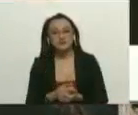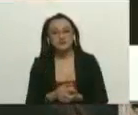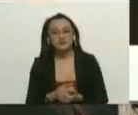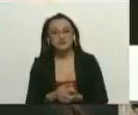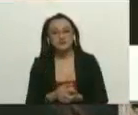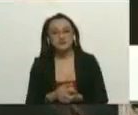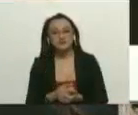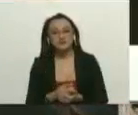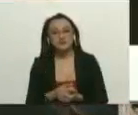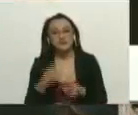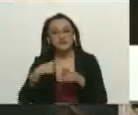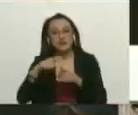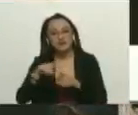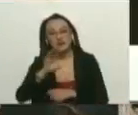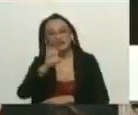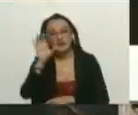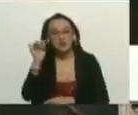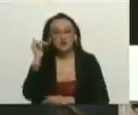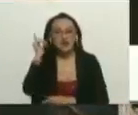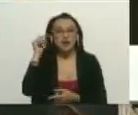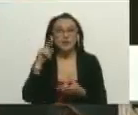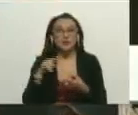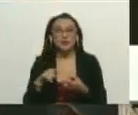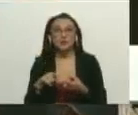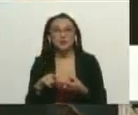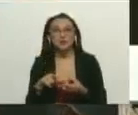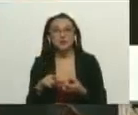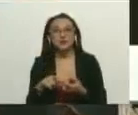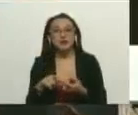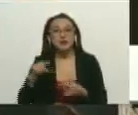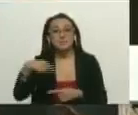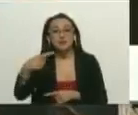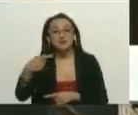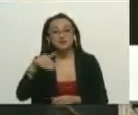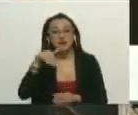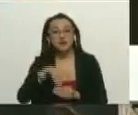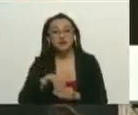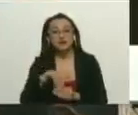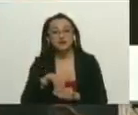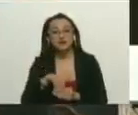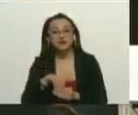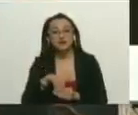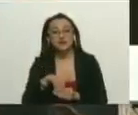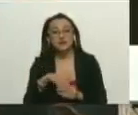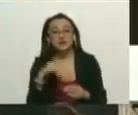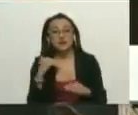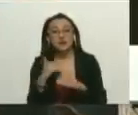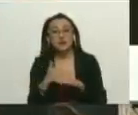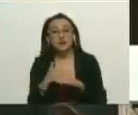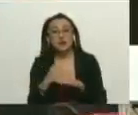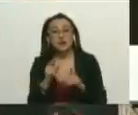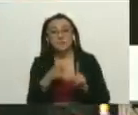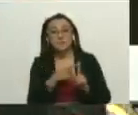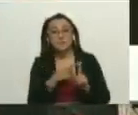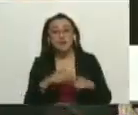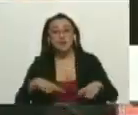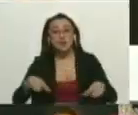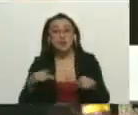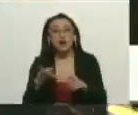del resto de los estados, Yaracuy en las próximas elecciones va a quedar igualmente de primer